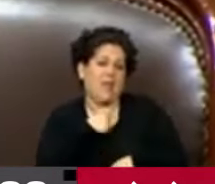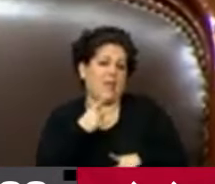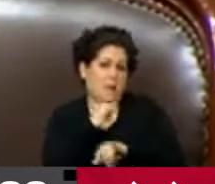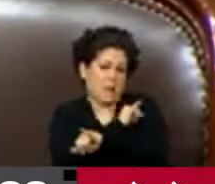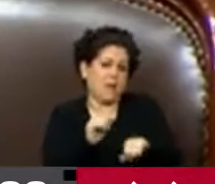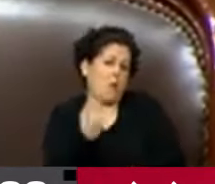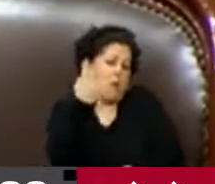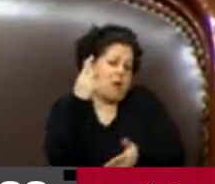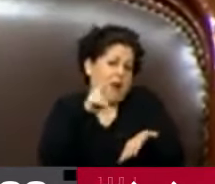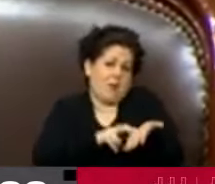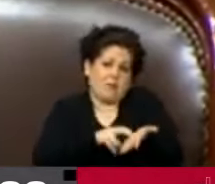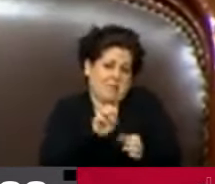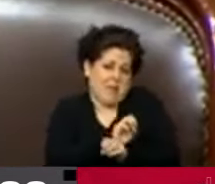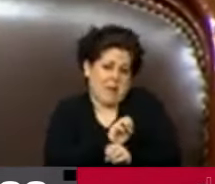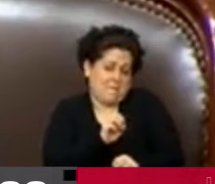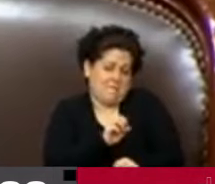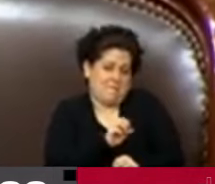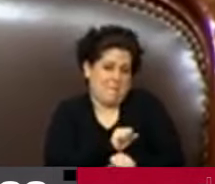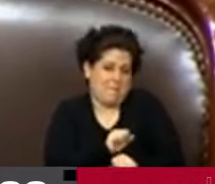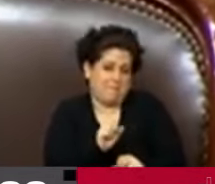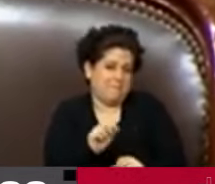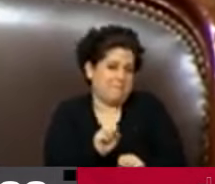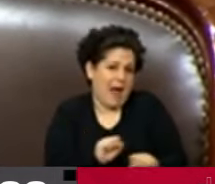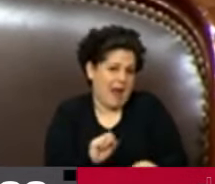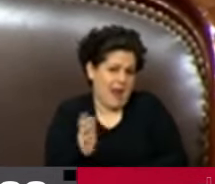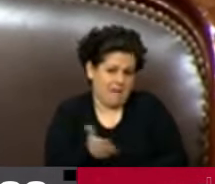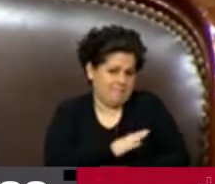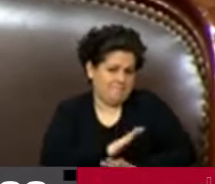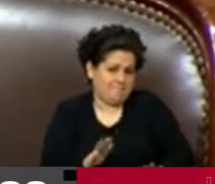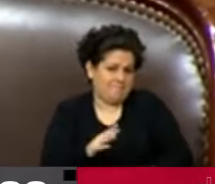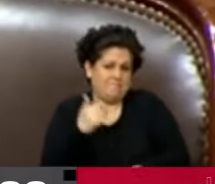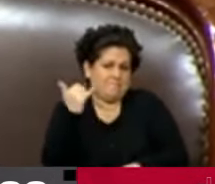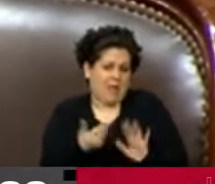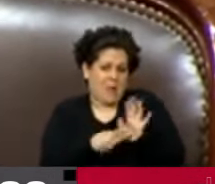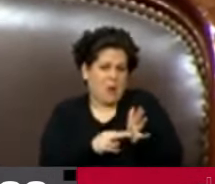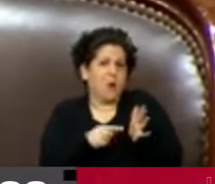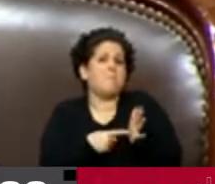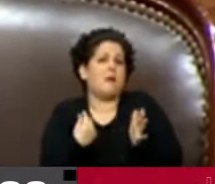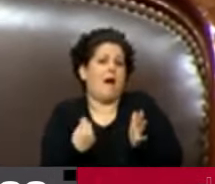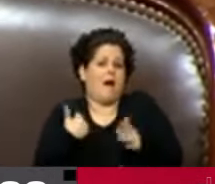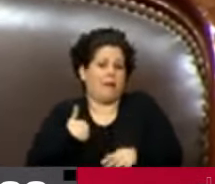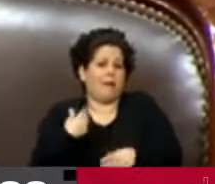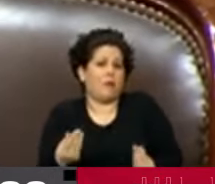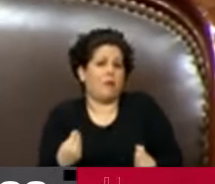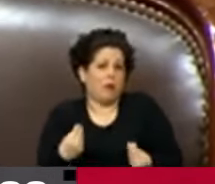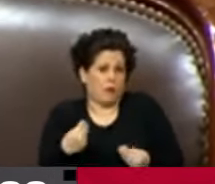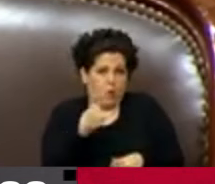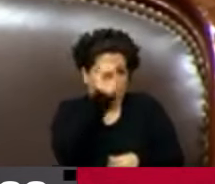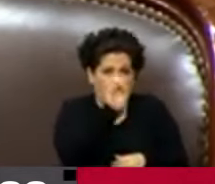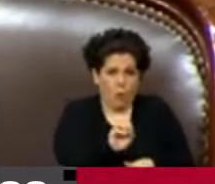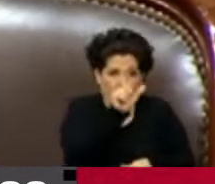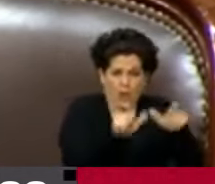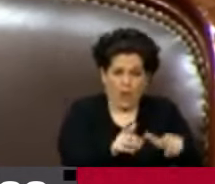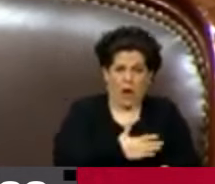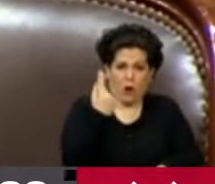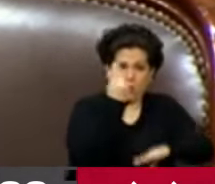noticia. La Argentina no está como está por un problema de nombres ni de líderes. Bastante mal nos han hecho a